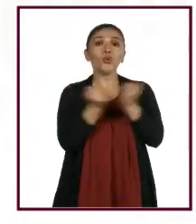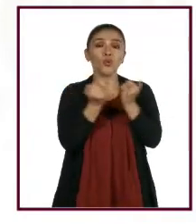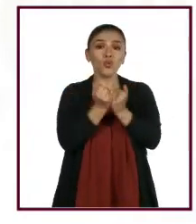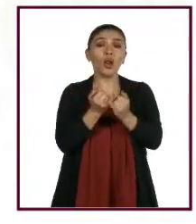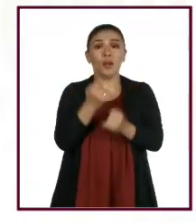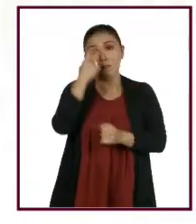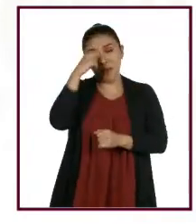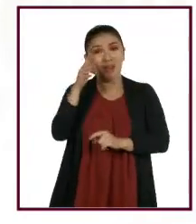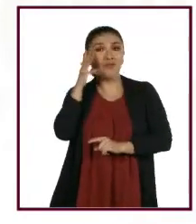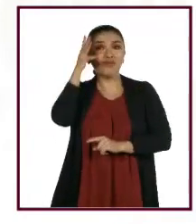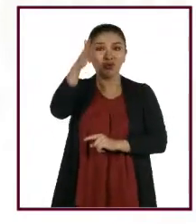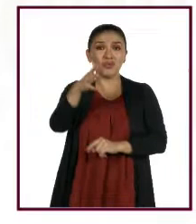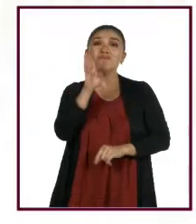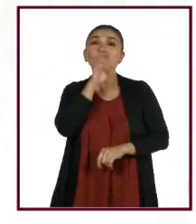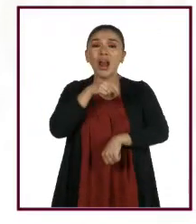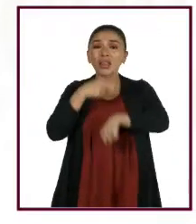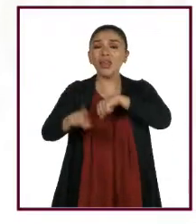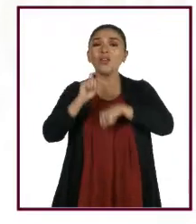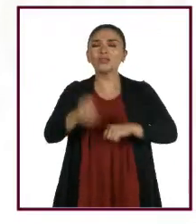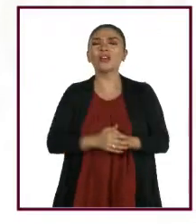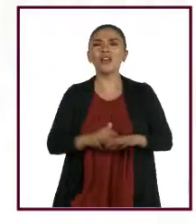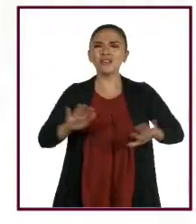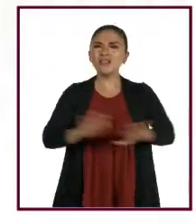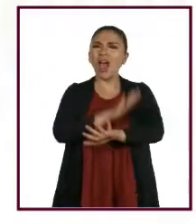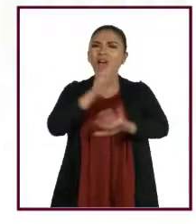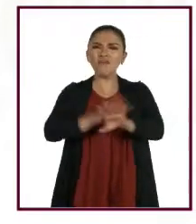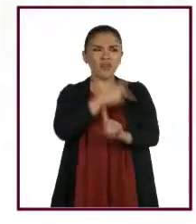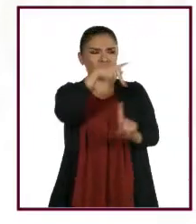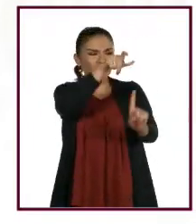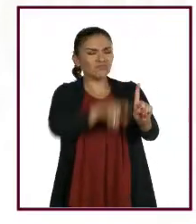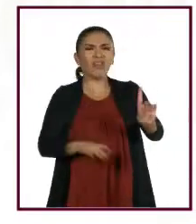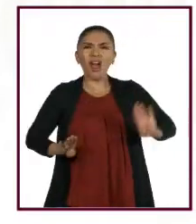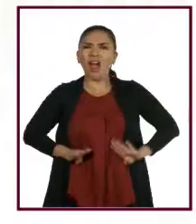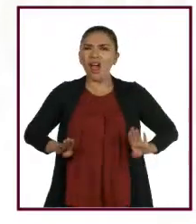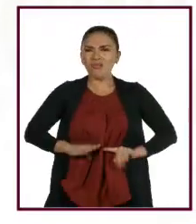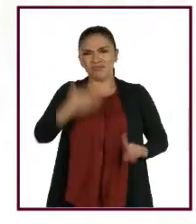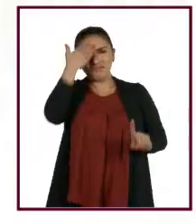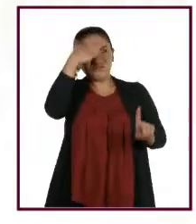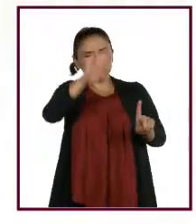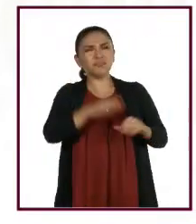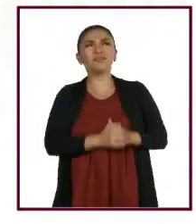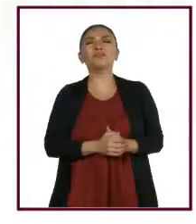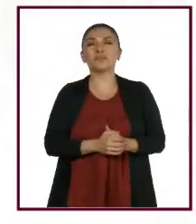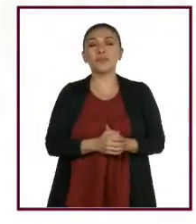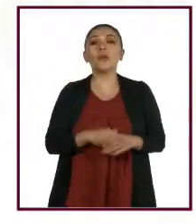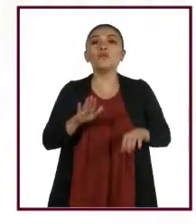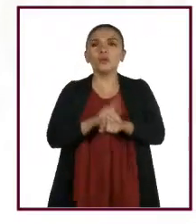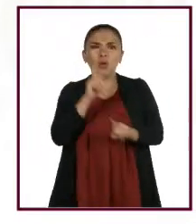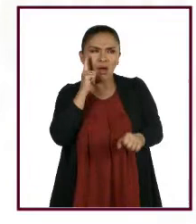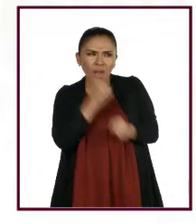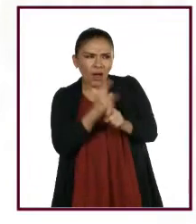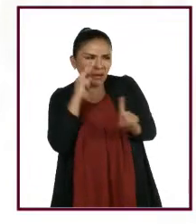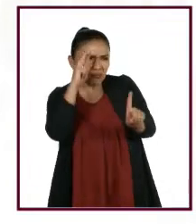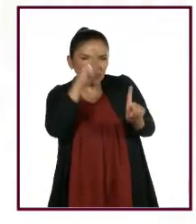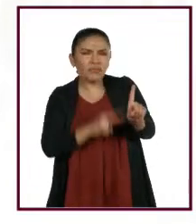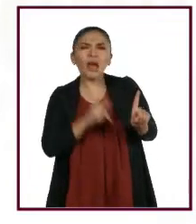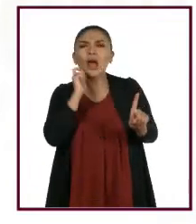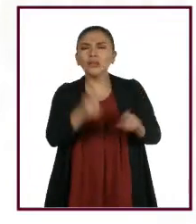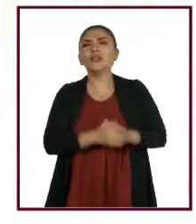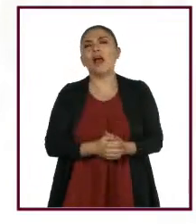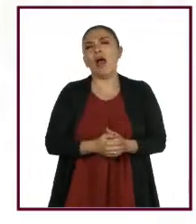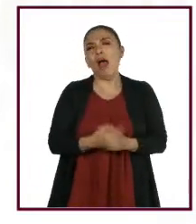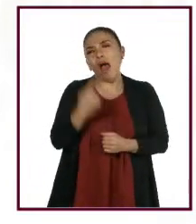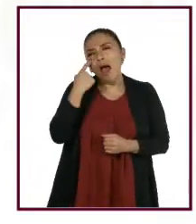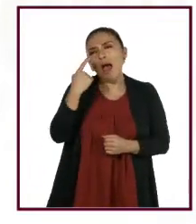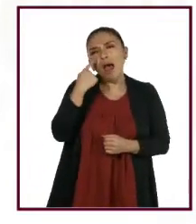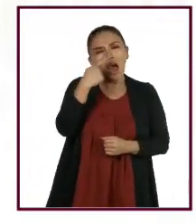los inhalables a largo plazo pues es cambios en el comportamiento. Como nos empezamos a dar cuenta, muchas de las situaciones